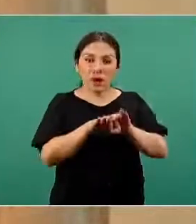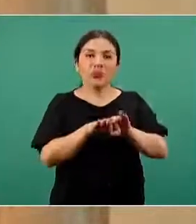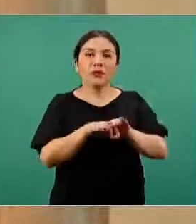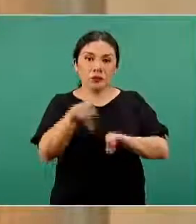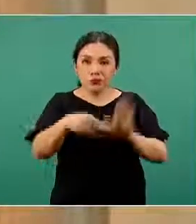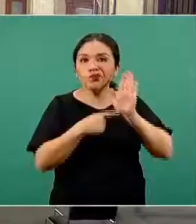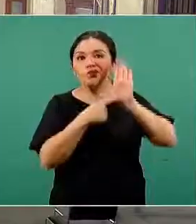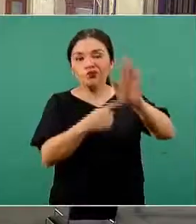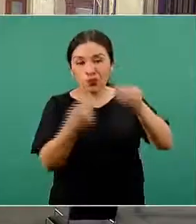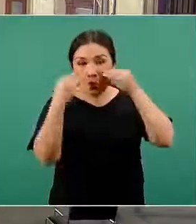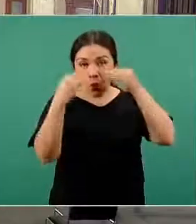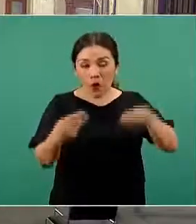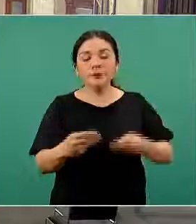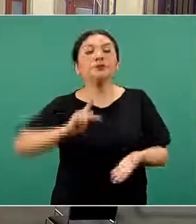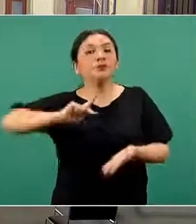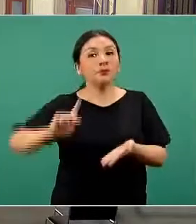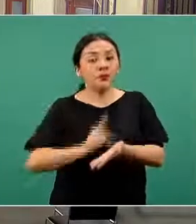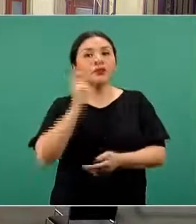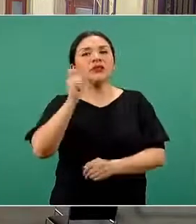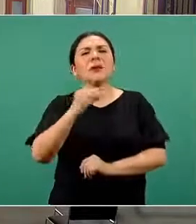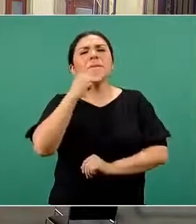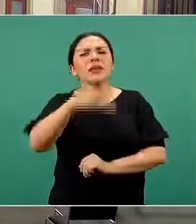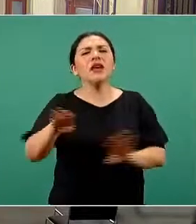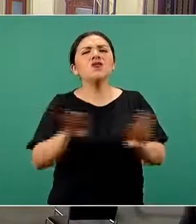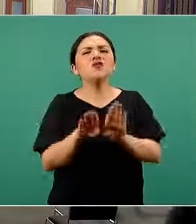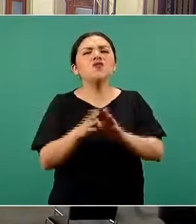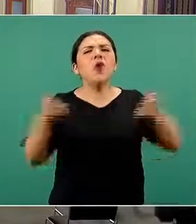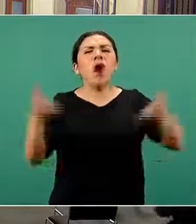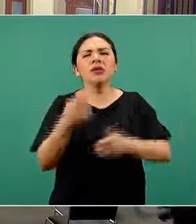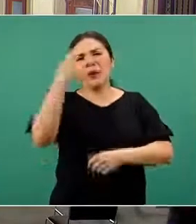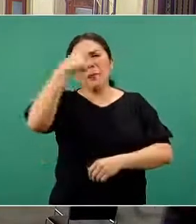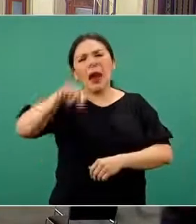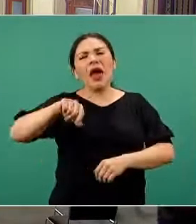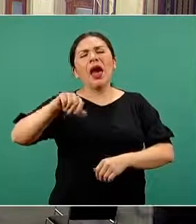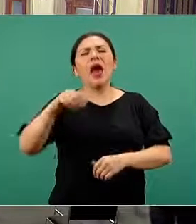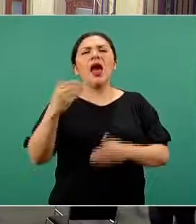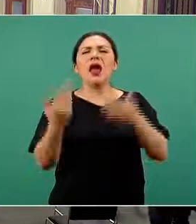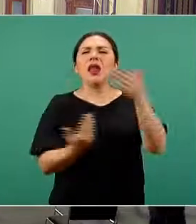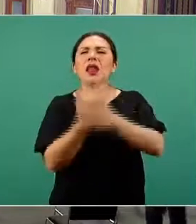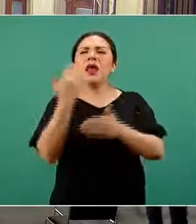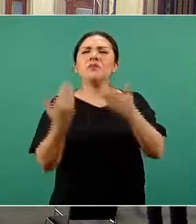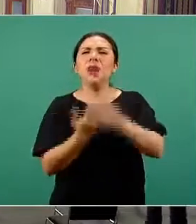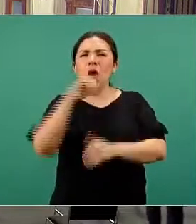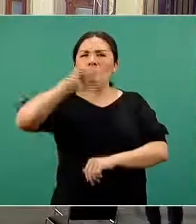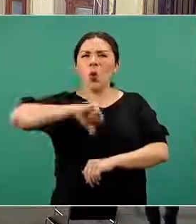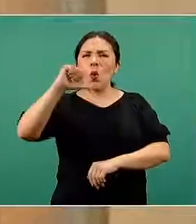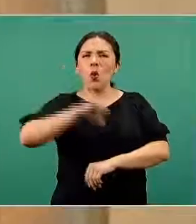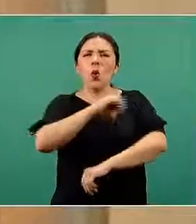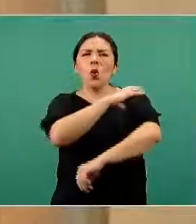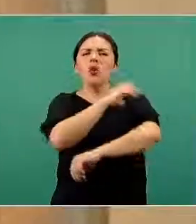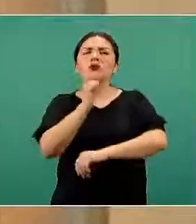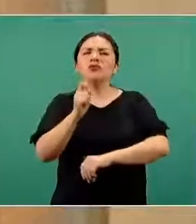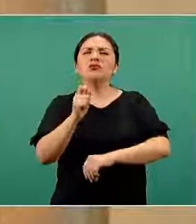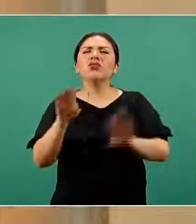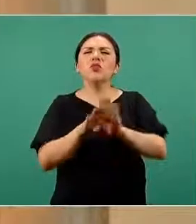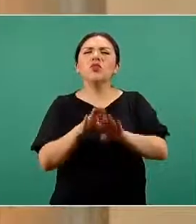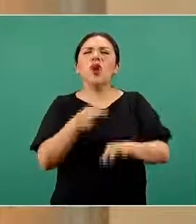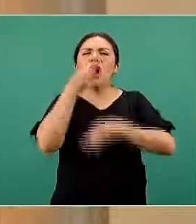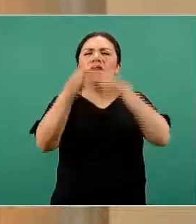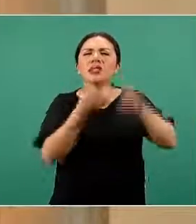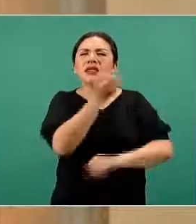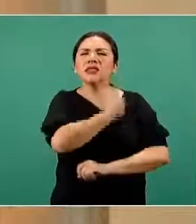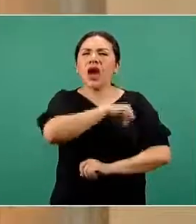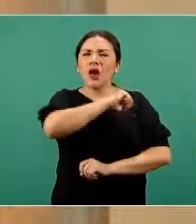importante. Reitera el mensaje que se hizo en el Pulso de la Salud esta mañana, en donde se anunció que